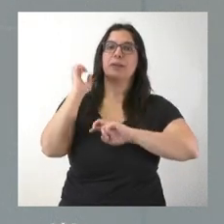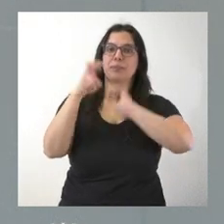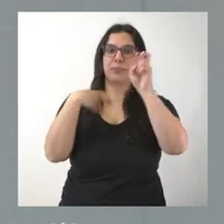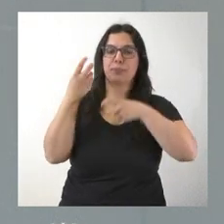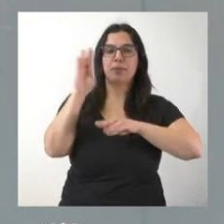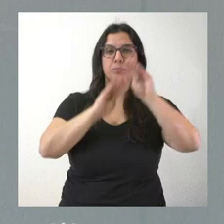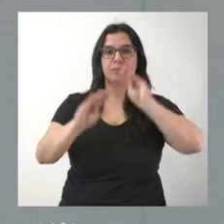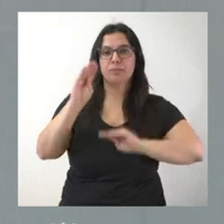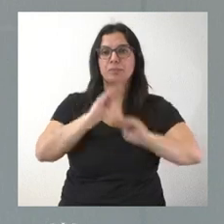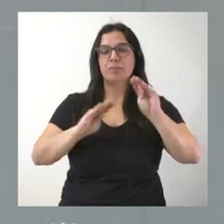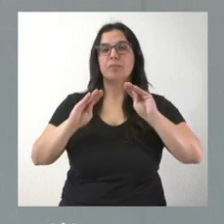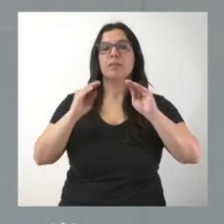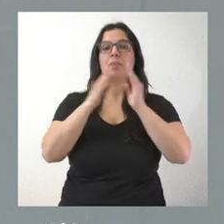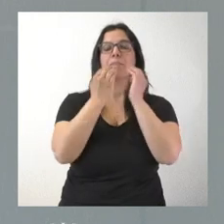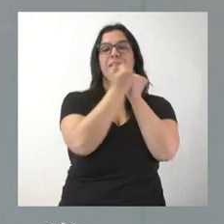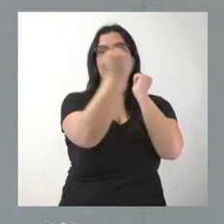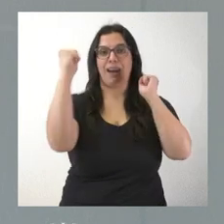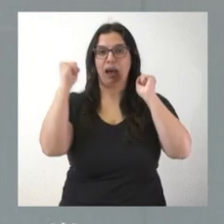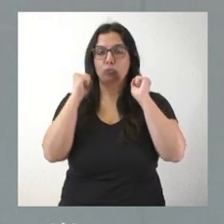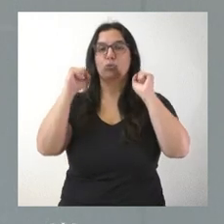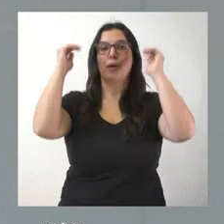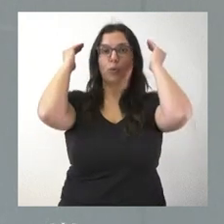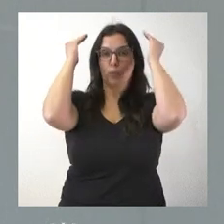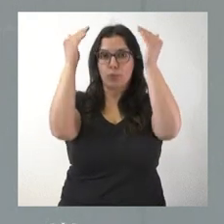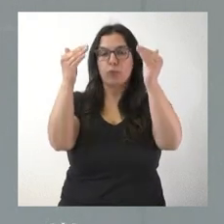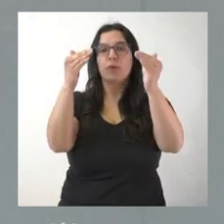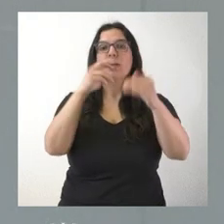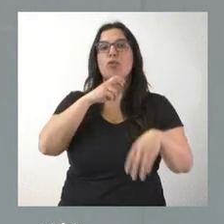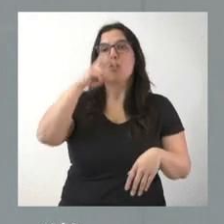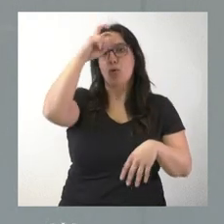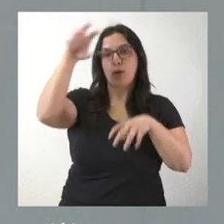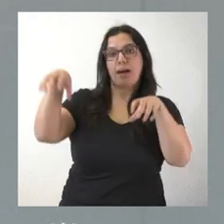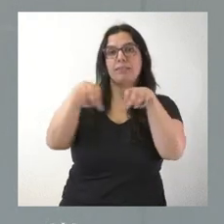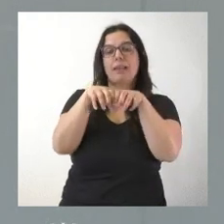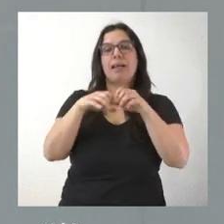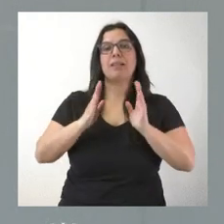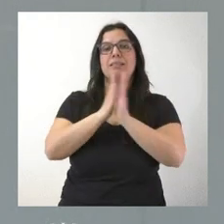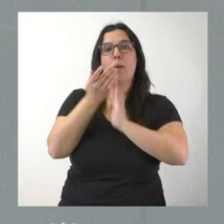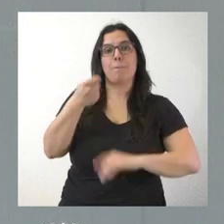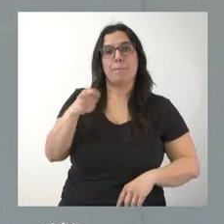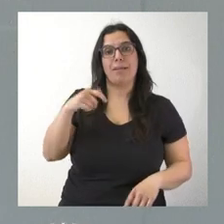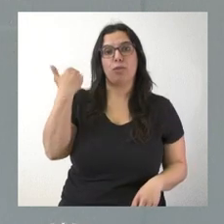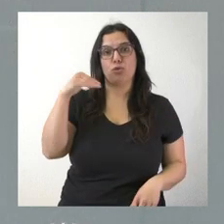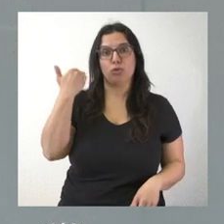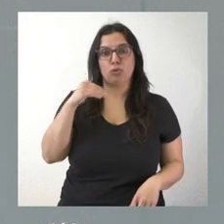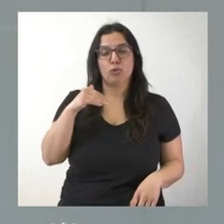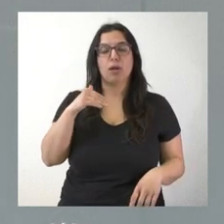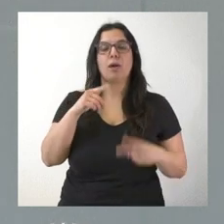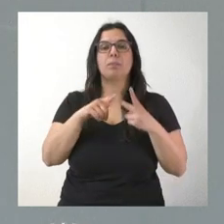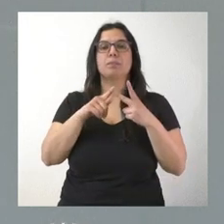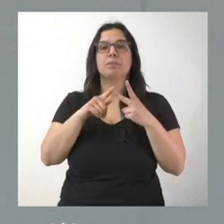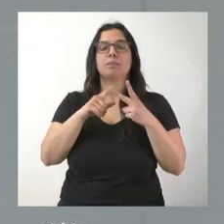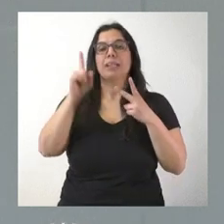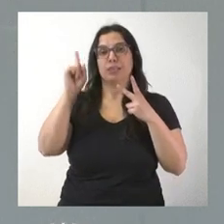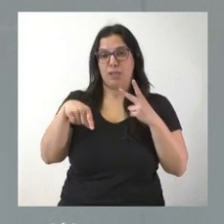del claustro y las cubiertas de la concatedral de San Pedro en Soria también fondos